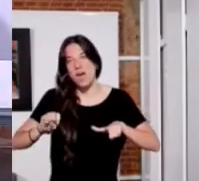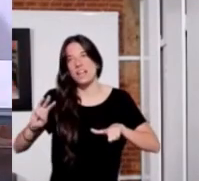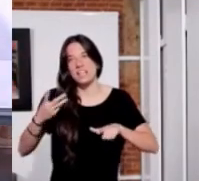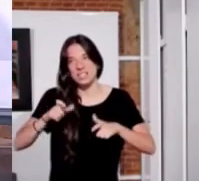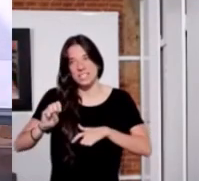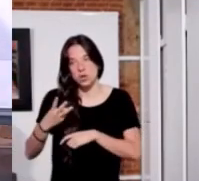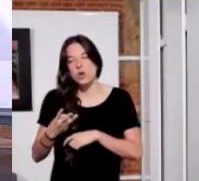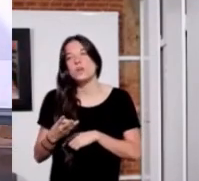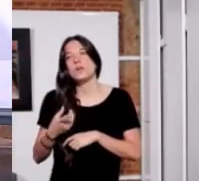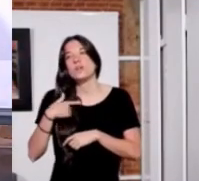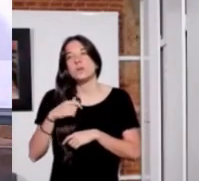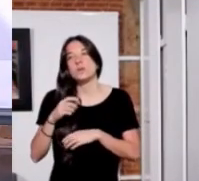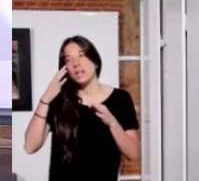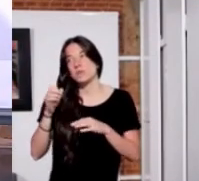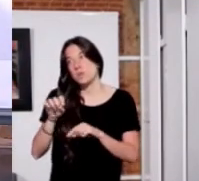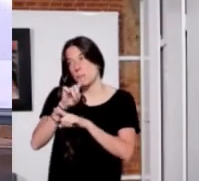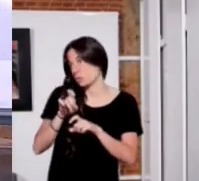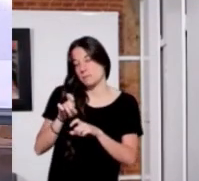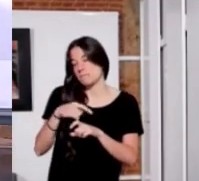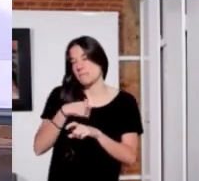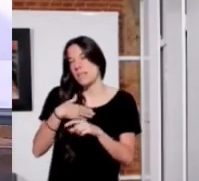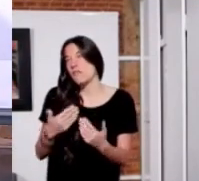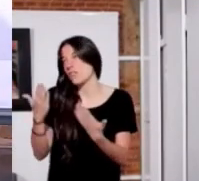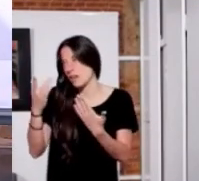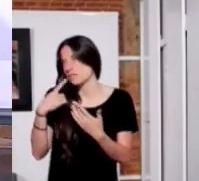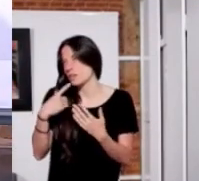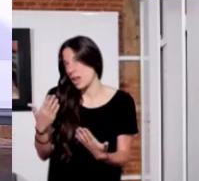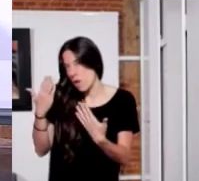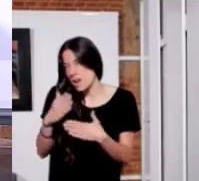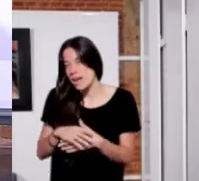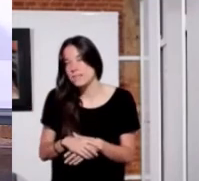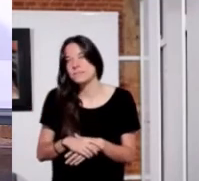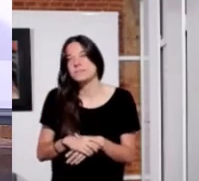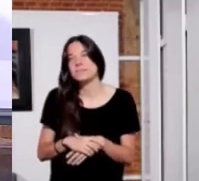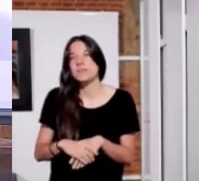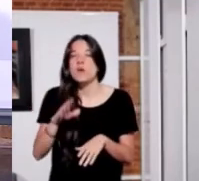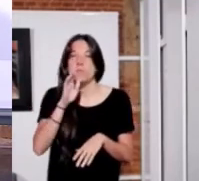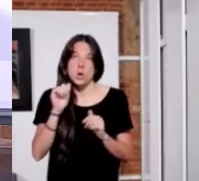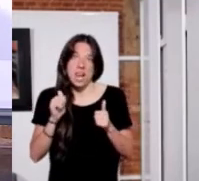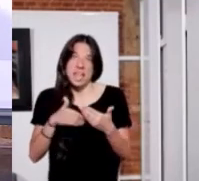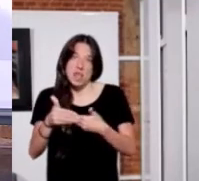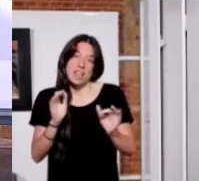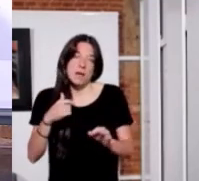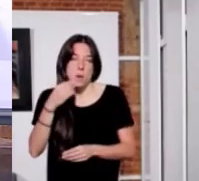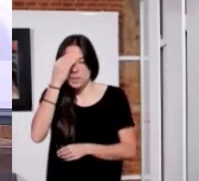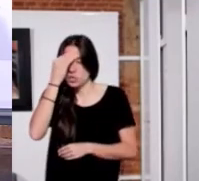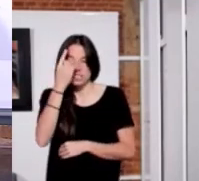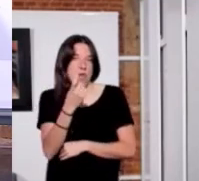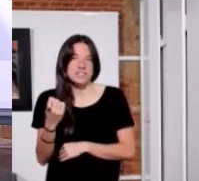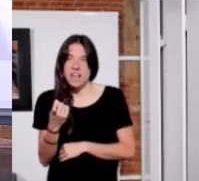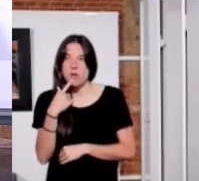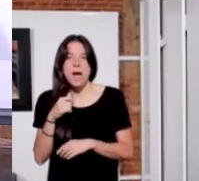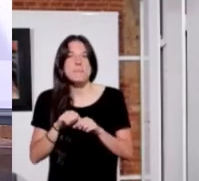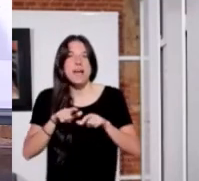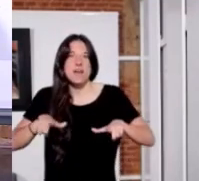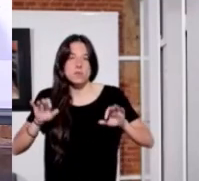que una pregunta, pues felicitaros y daros la enhorabuena. Por esta iniciativa, yo creo que era muy necesaria una plataforma